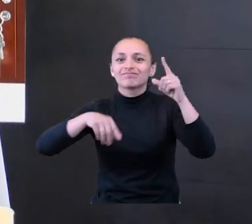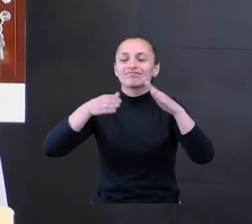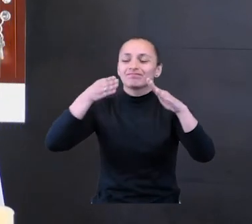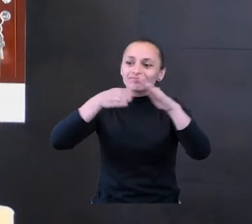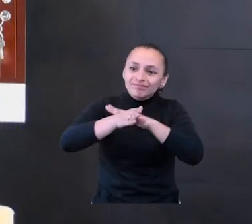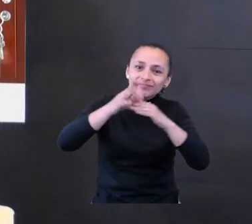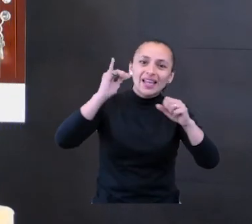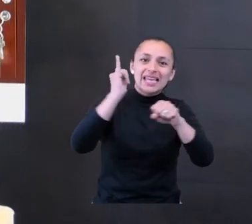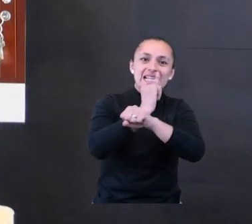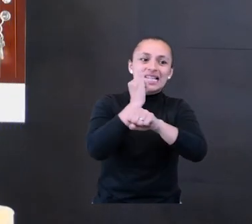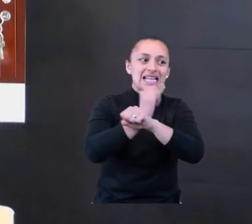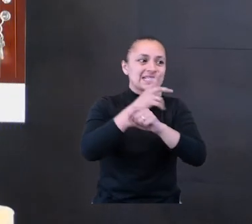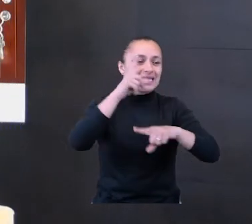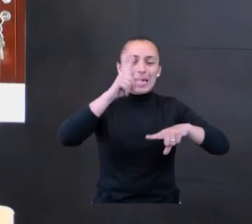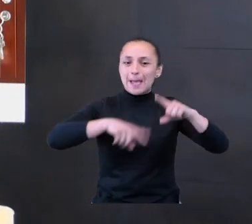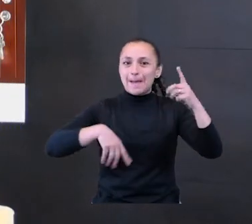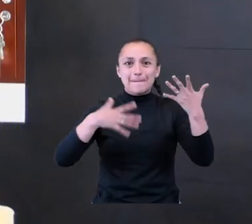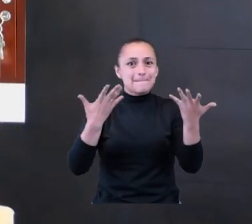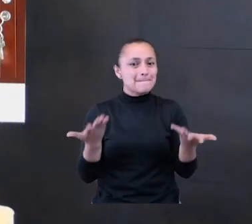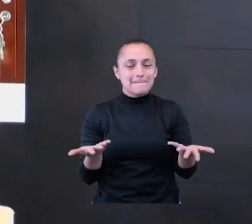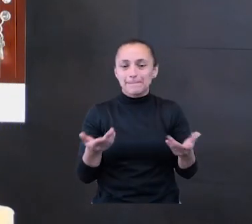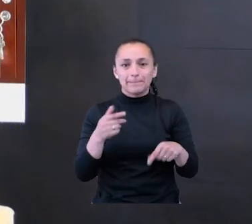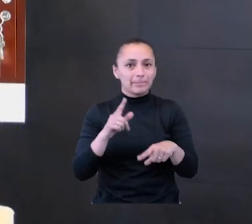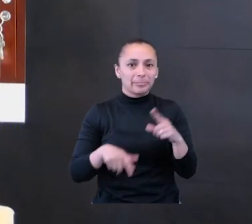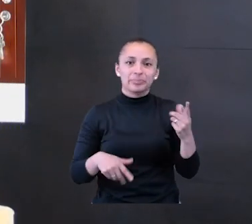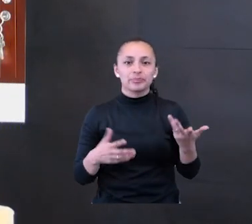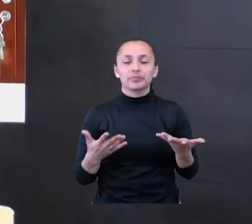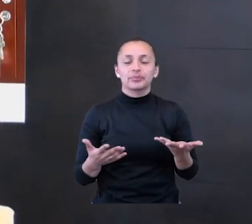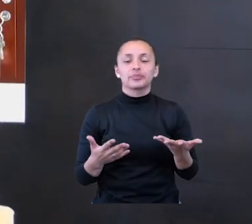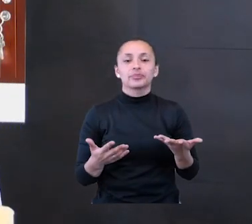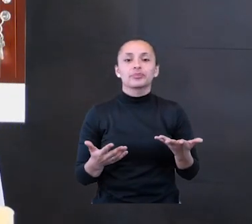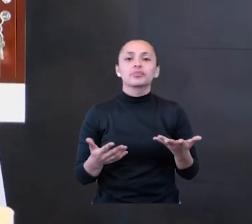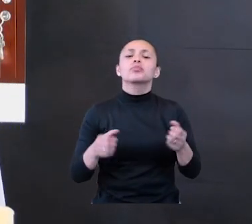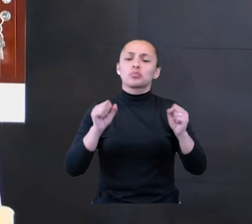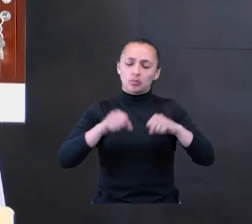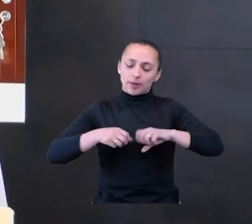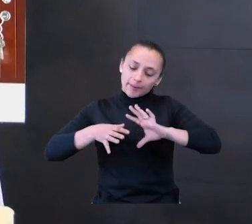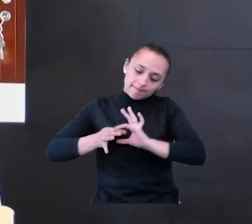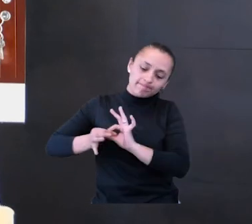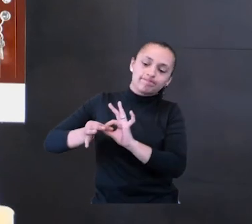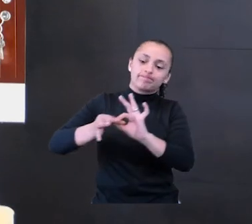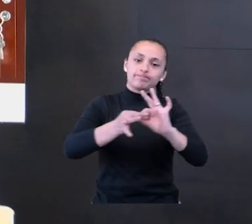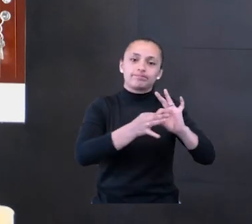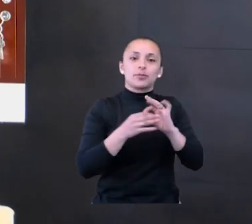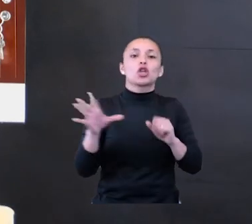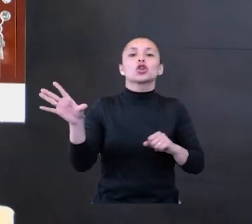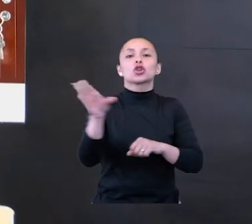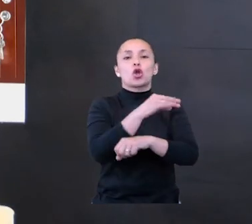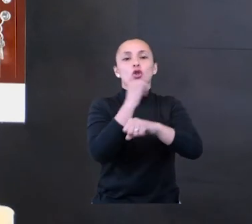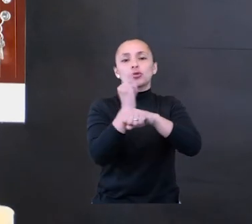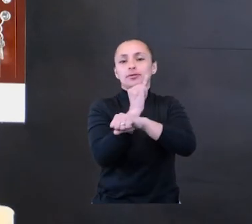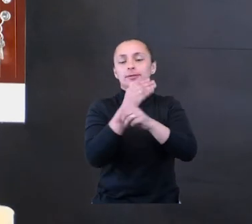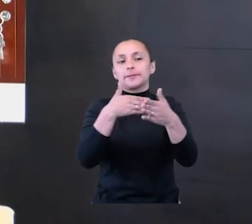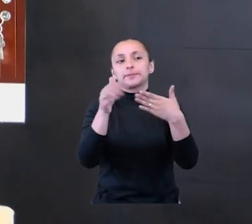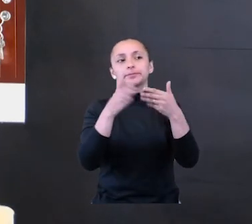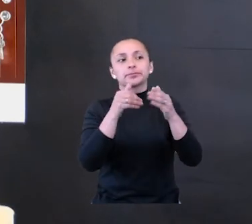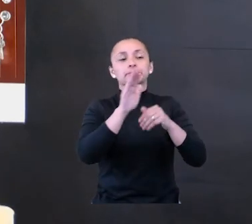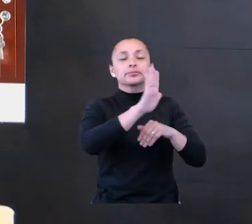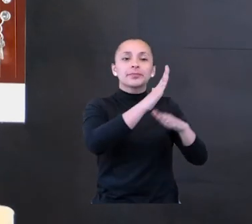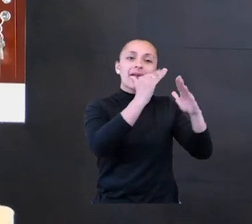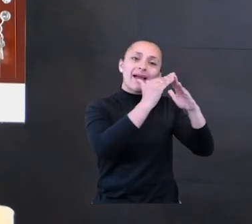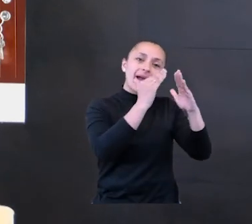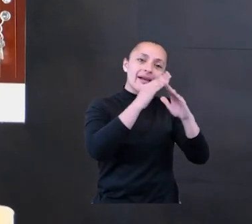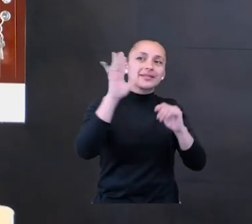a una capilla a un lugar santo pues nos unamos y seamos iglesia desde la distancia